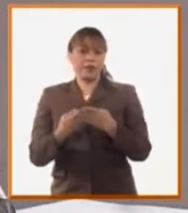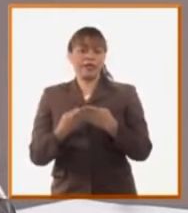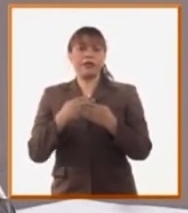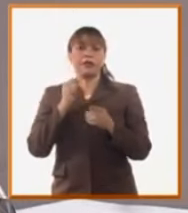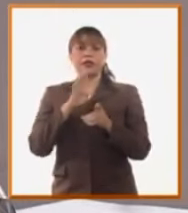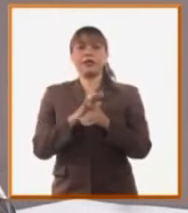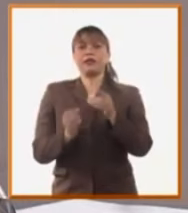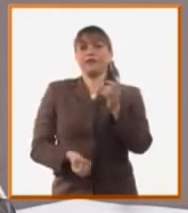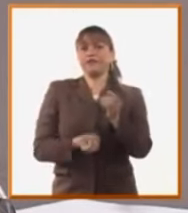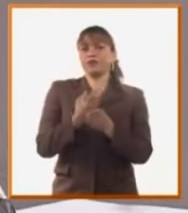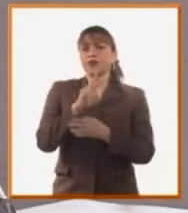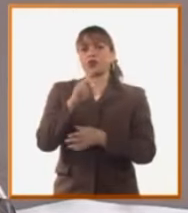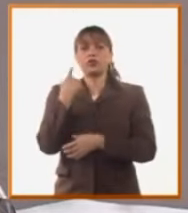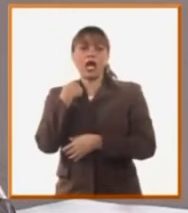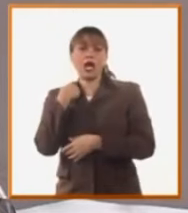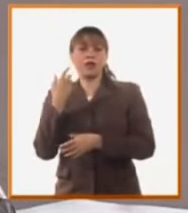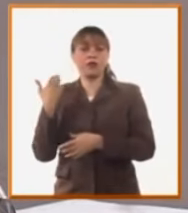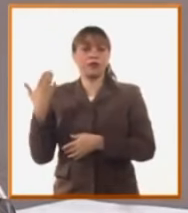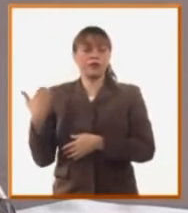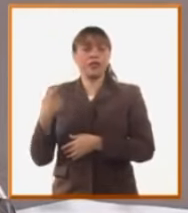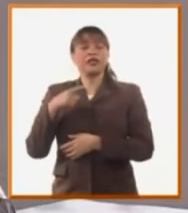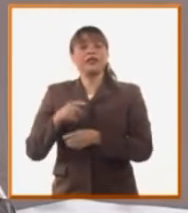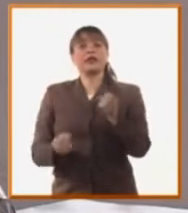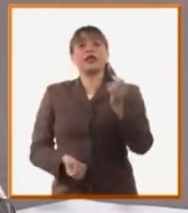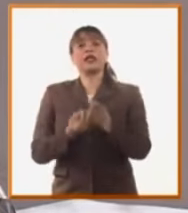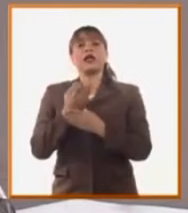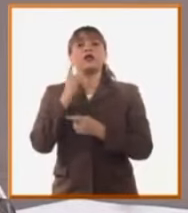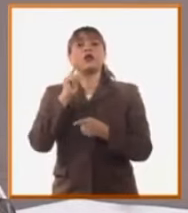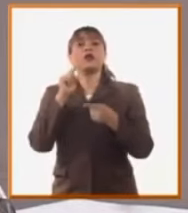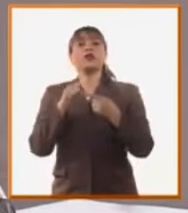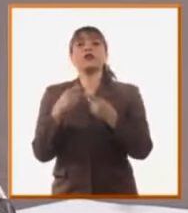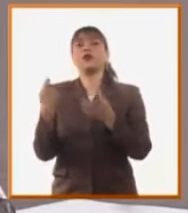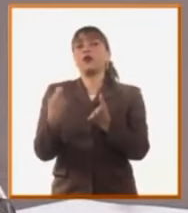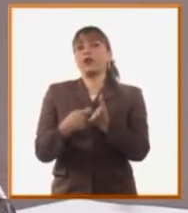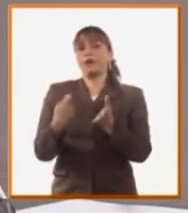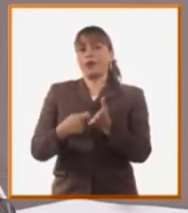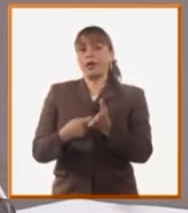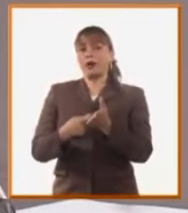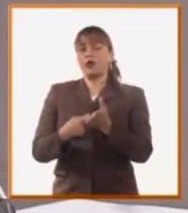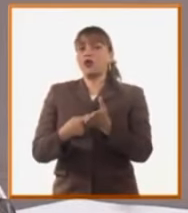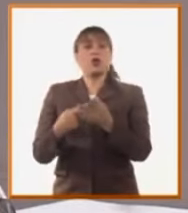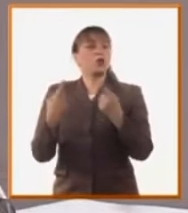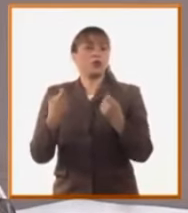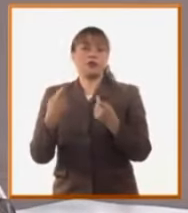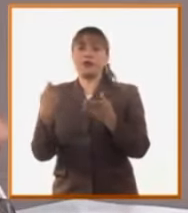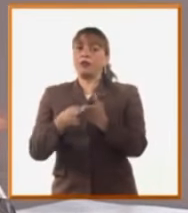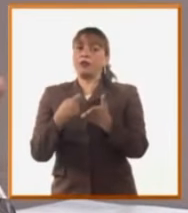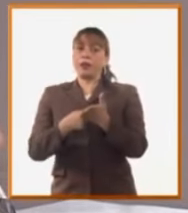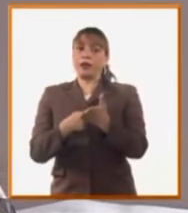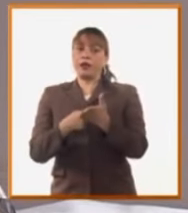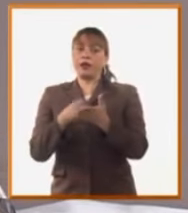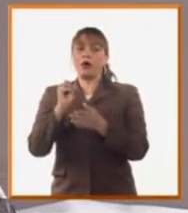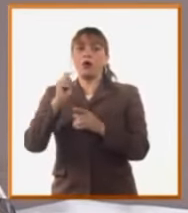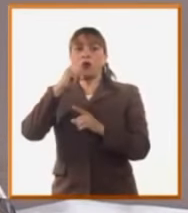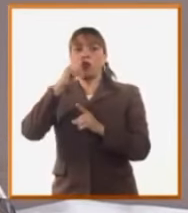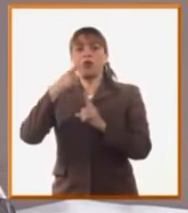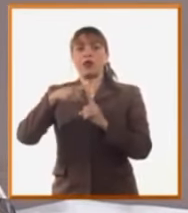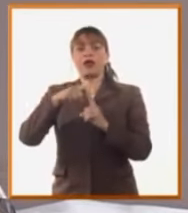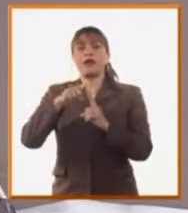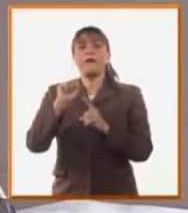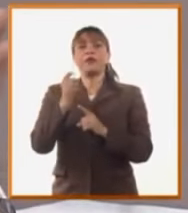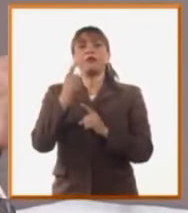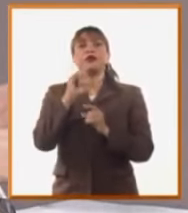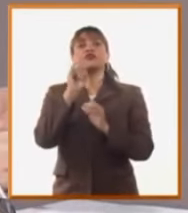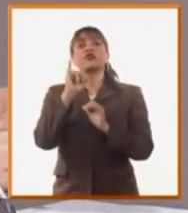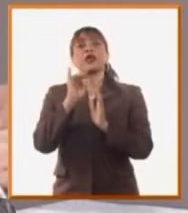hace do años y tanto o sea se crearon con un beneficio fiscal que no pagaban impuestos en los primeros 6 meses